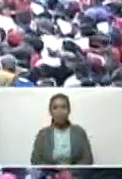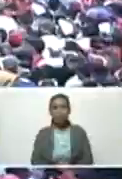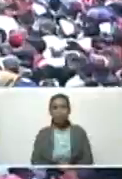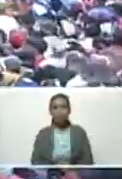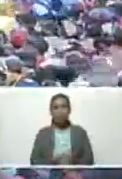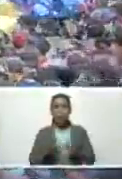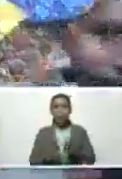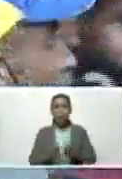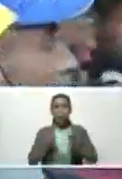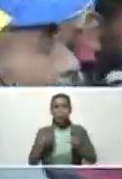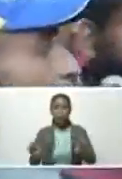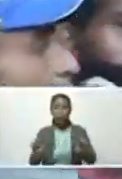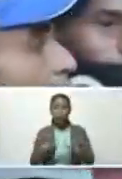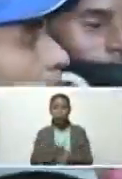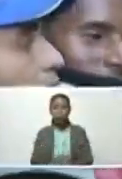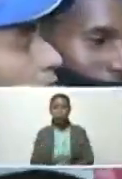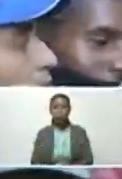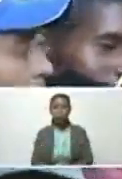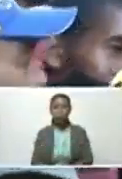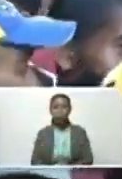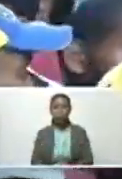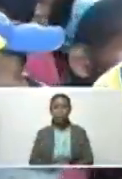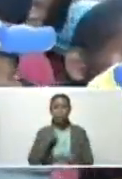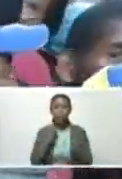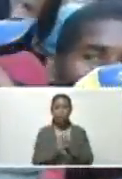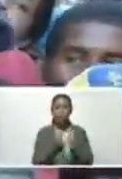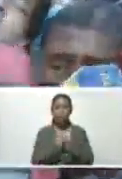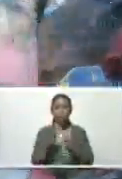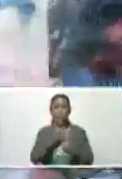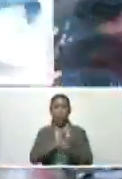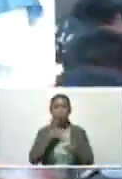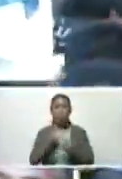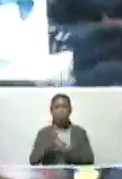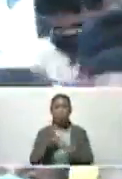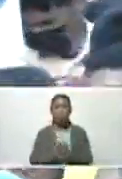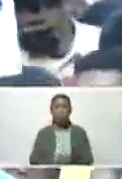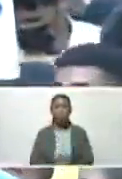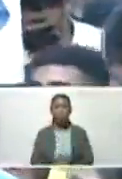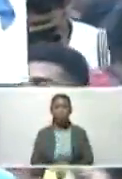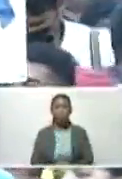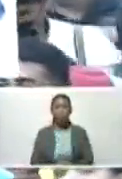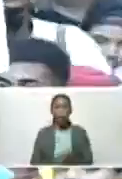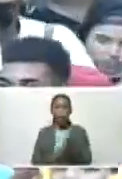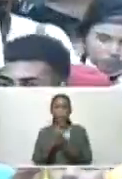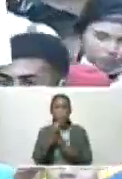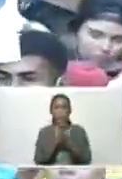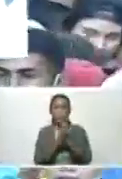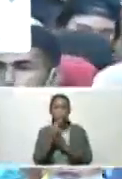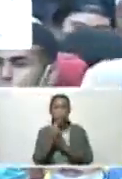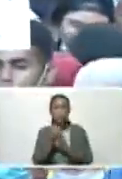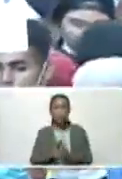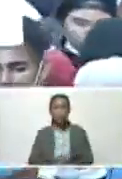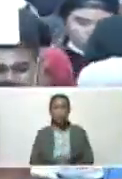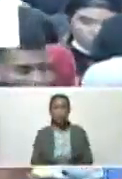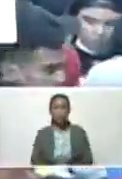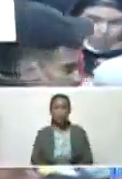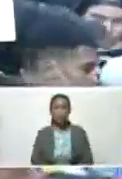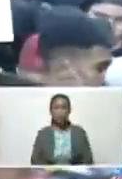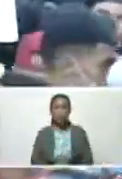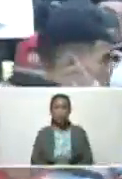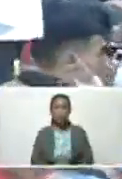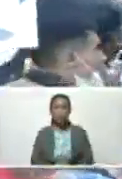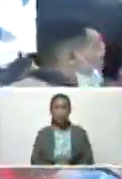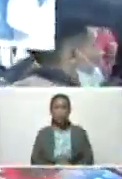La educación, el deporte, la cultura, el emprendimiento y